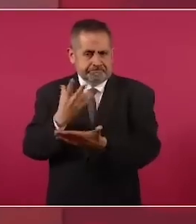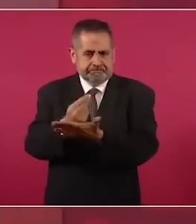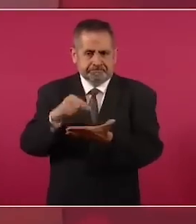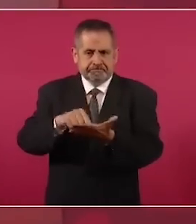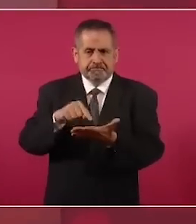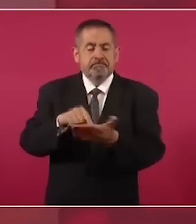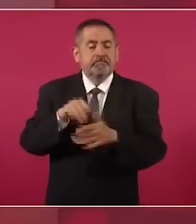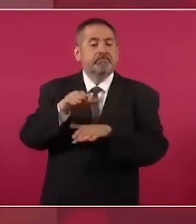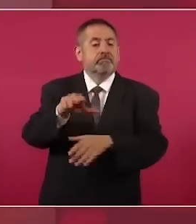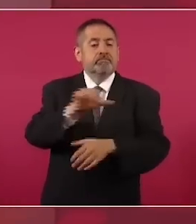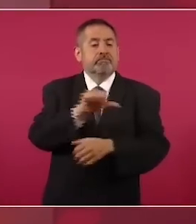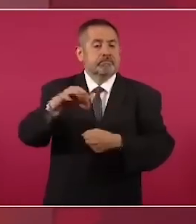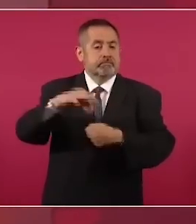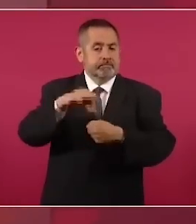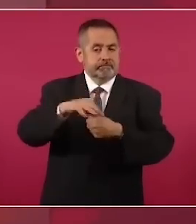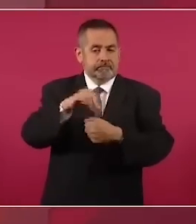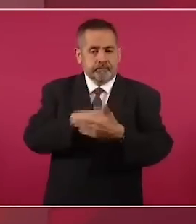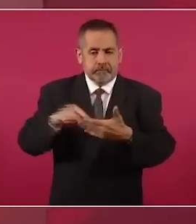electoral.